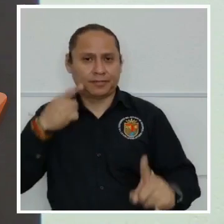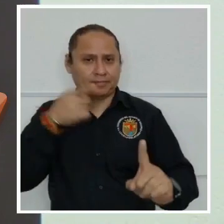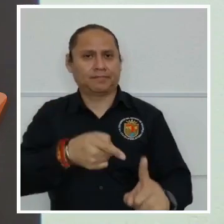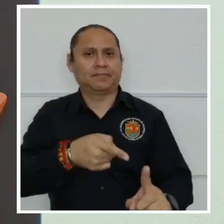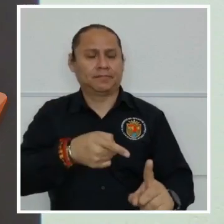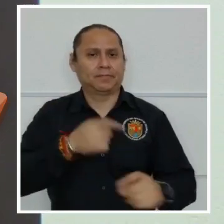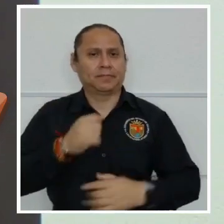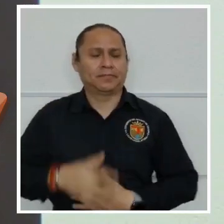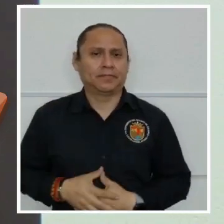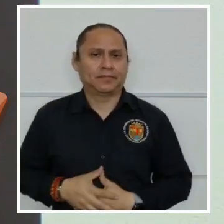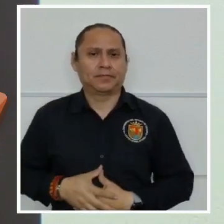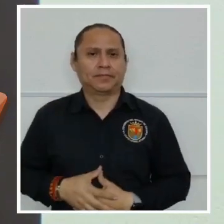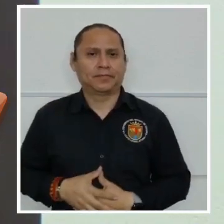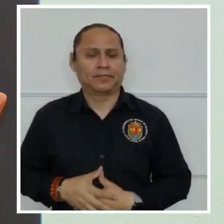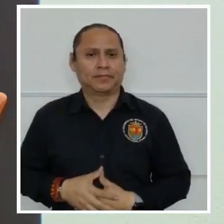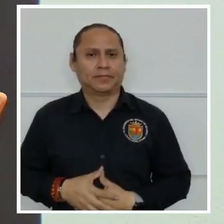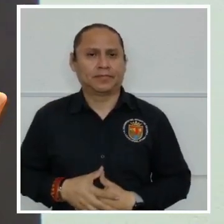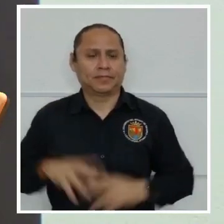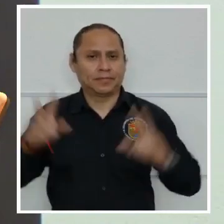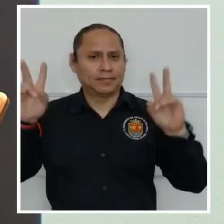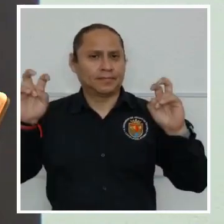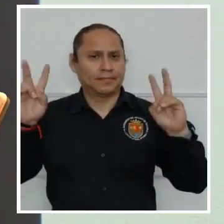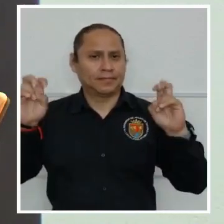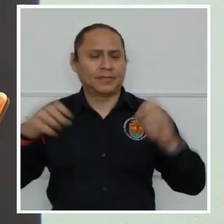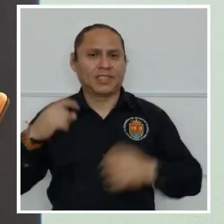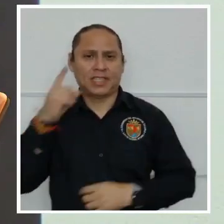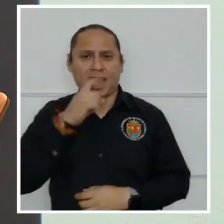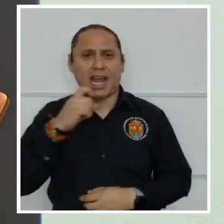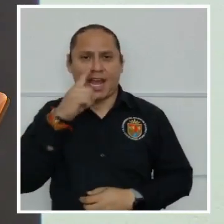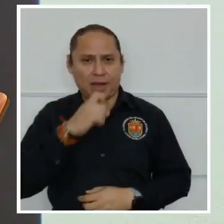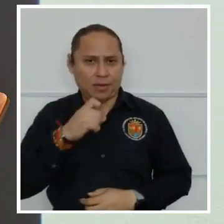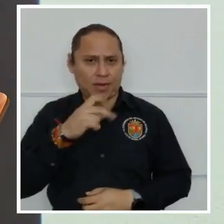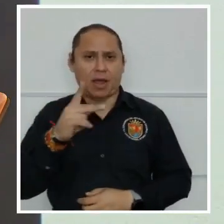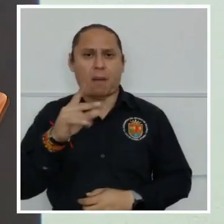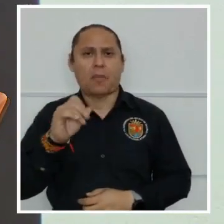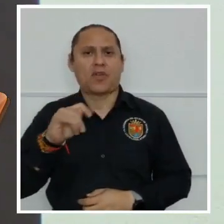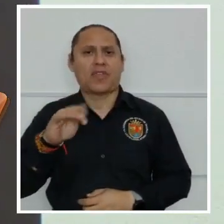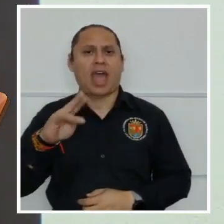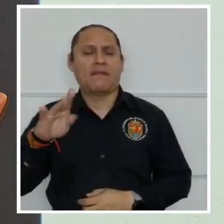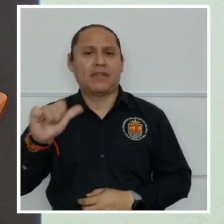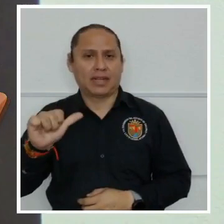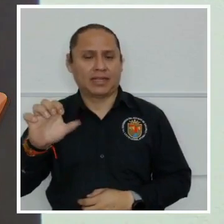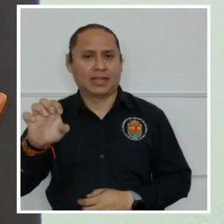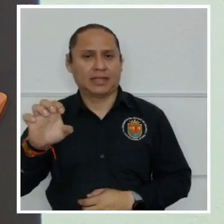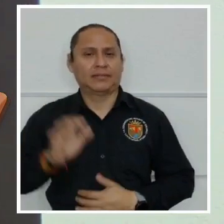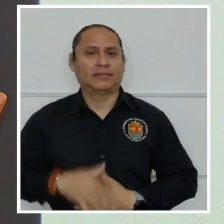específicamente en lo referente al agua potable.